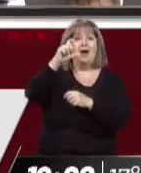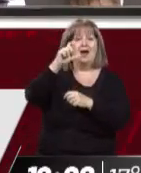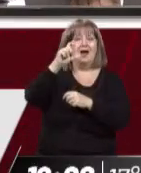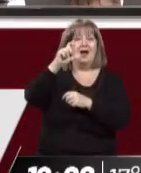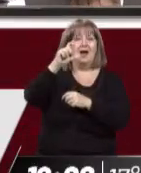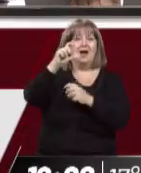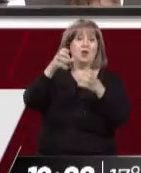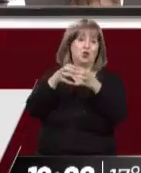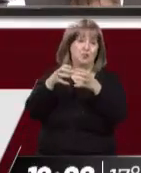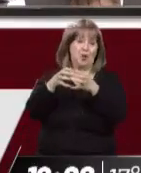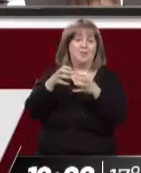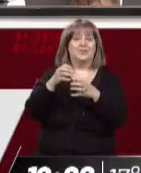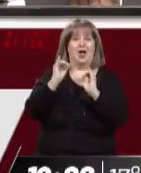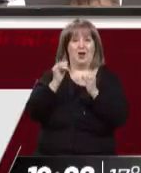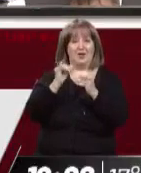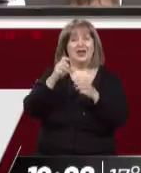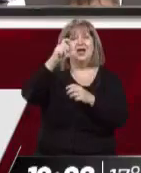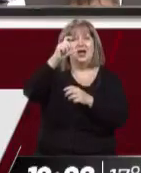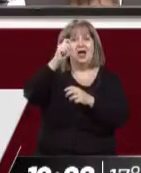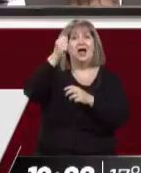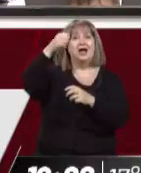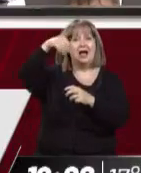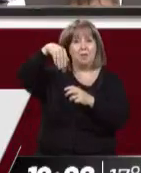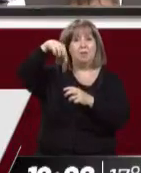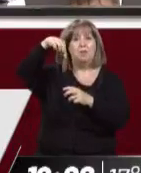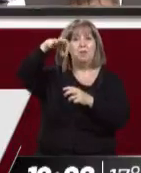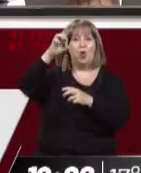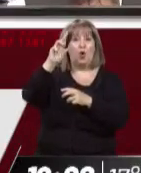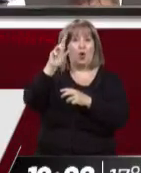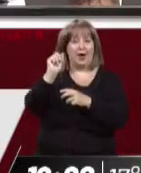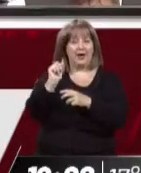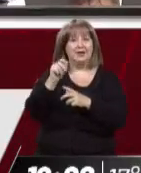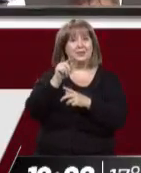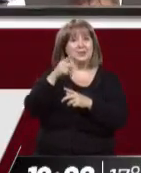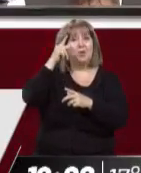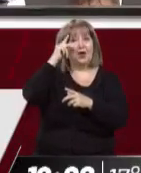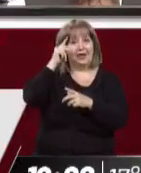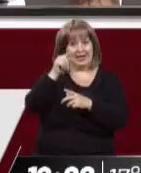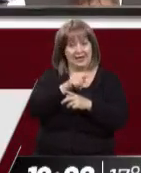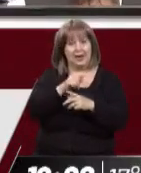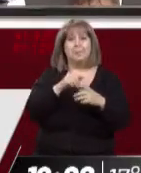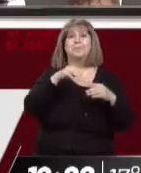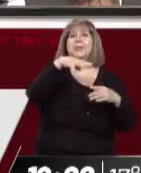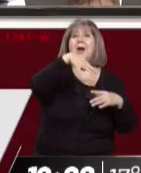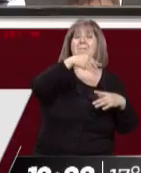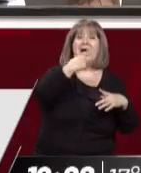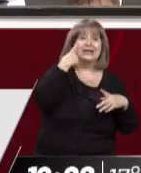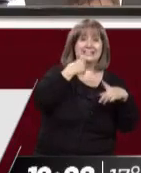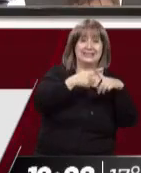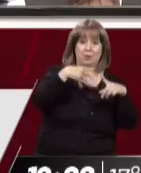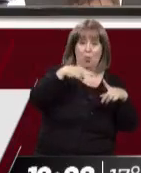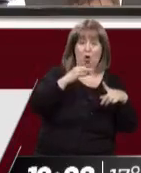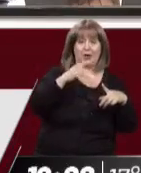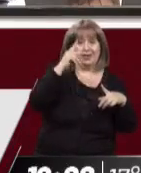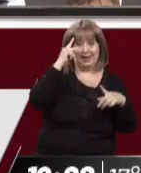más estrictos o más referentes del kirchnerismo nacional. Y hoy Máximo Kirchner le respondió, planteando que,